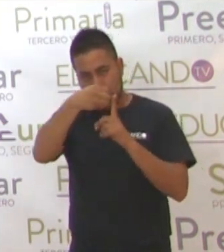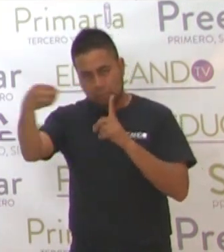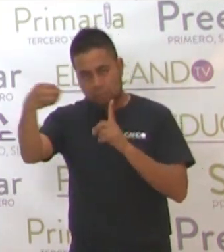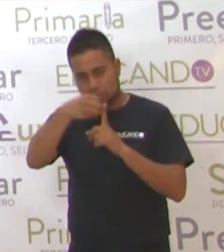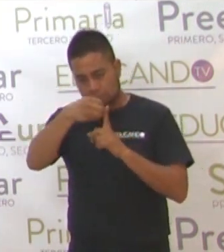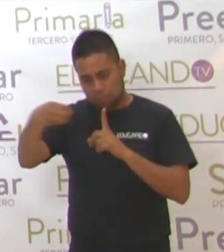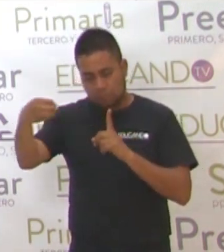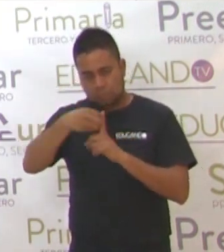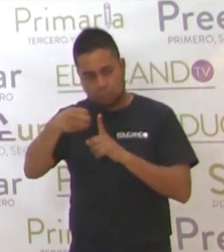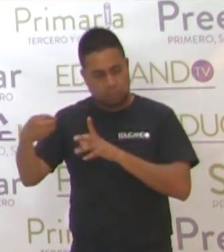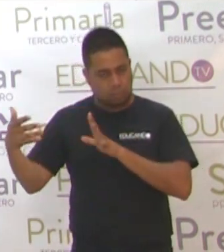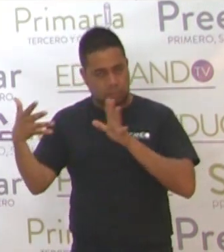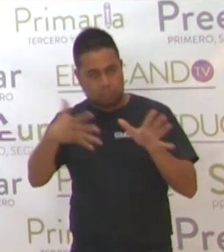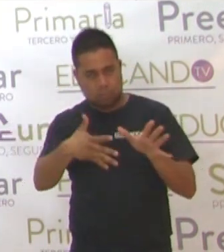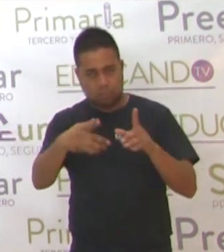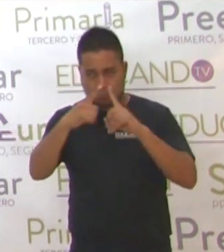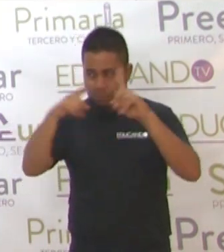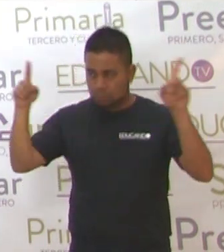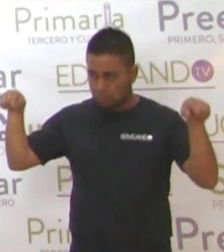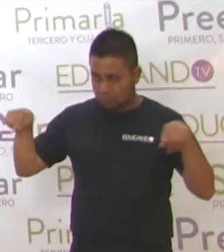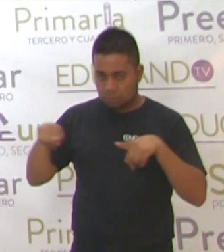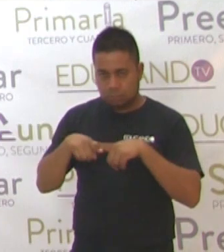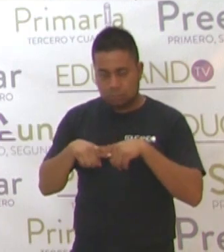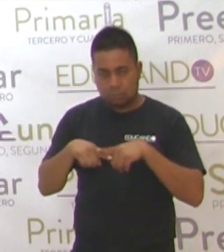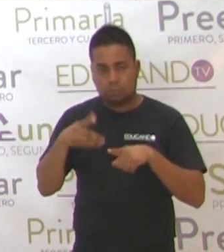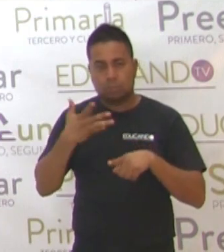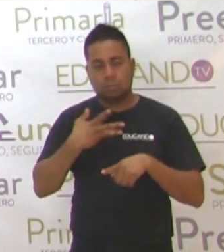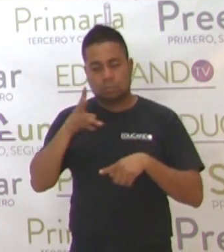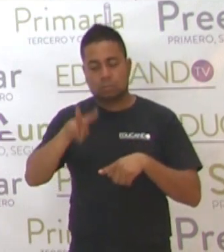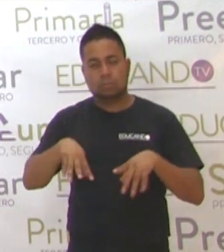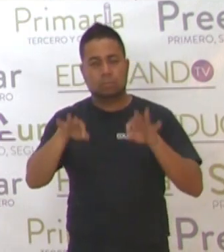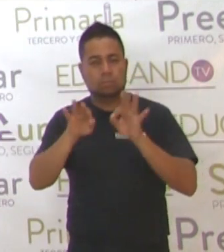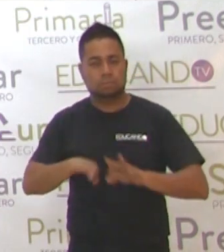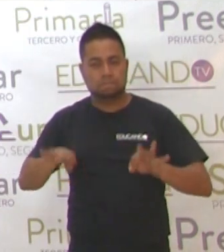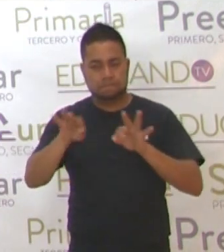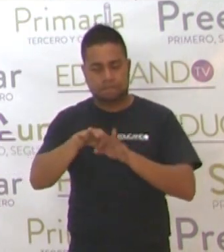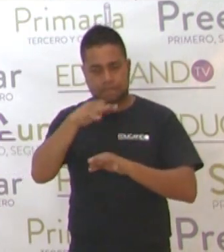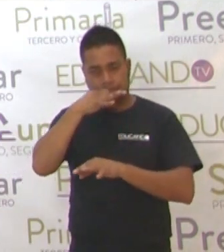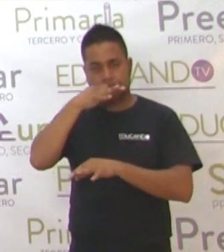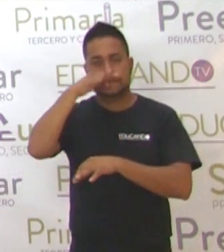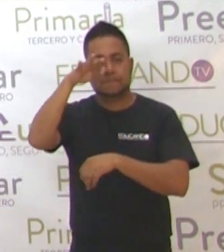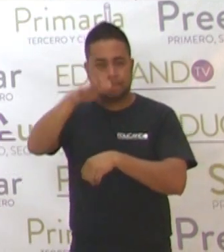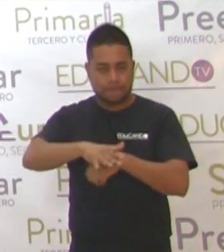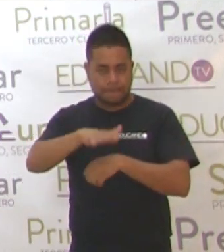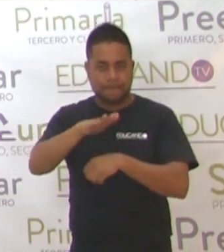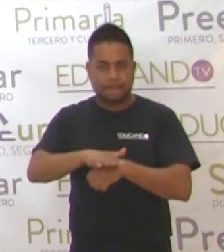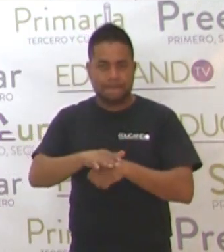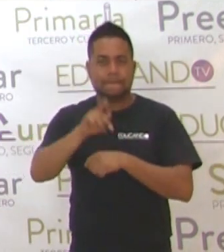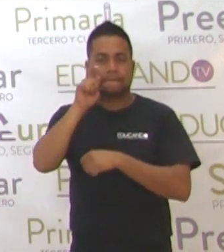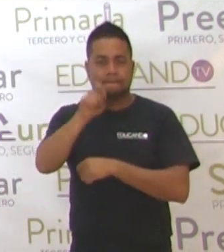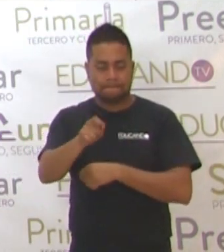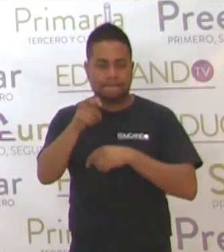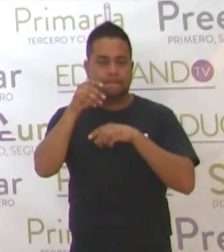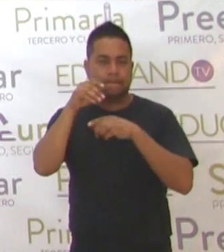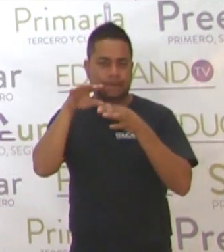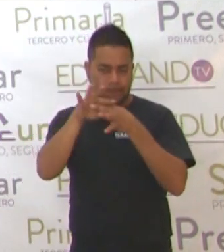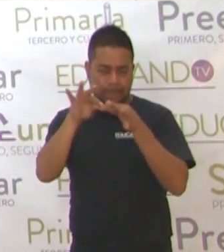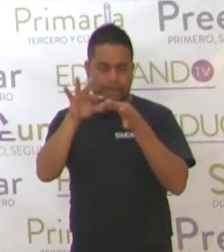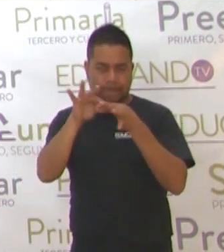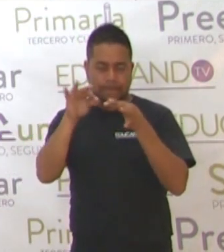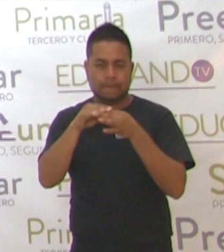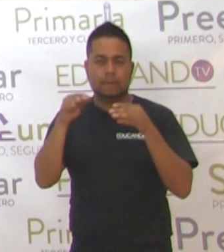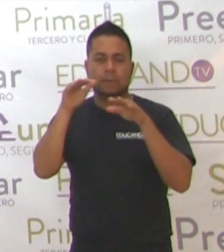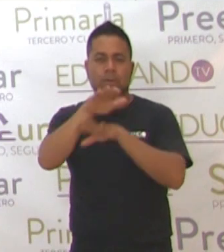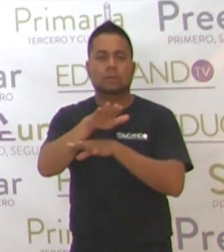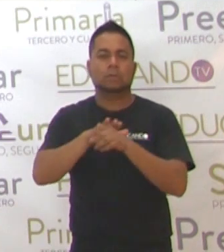están aquí en nuestra pizarra muy importante recordarte que hablamos de lo que son los